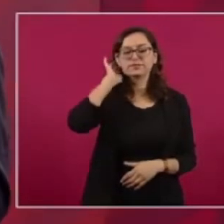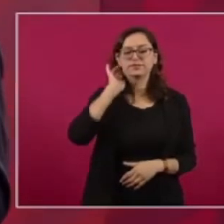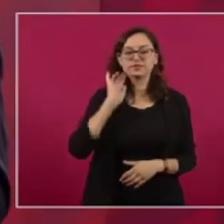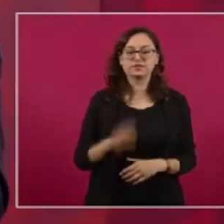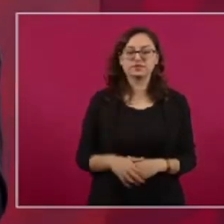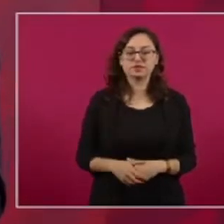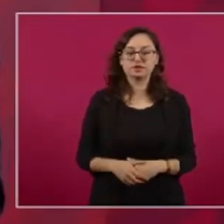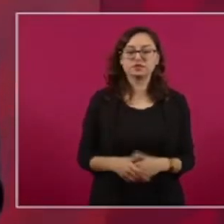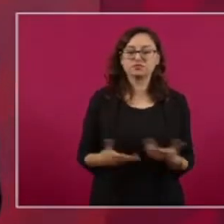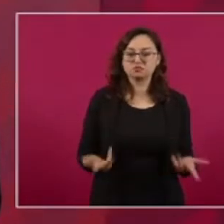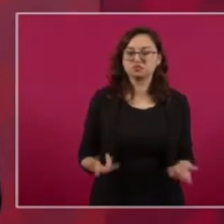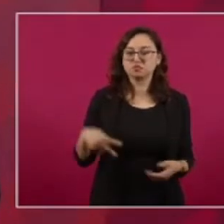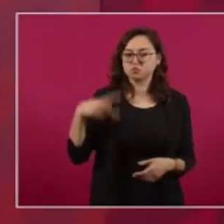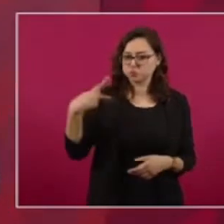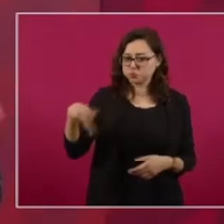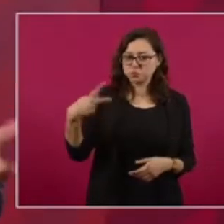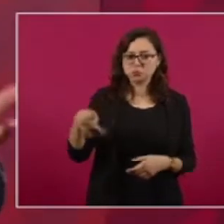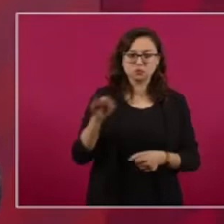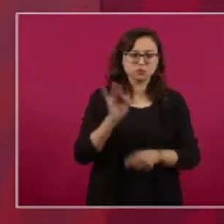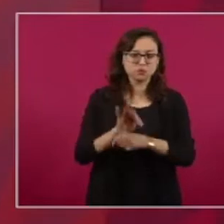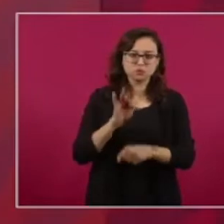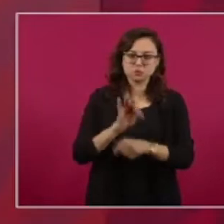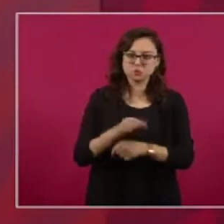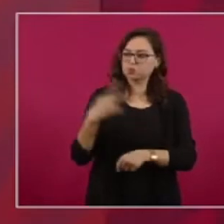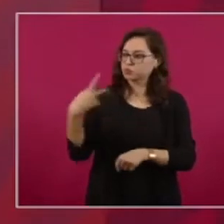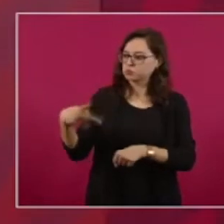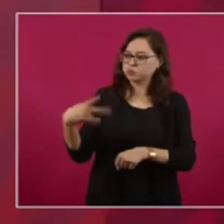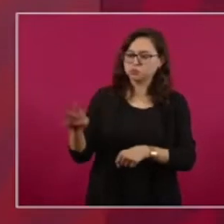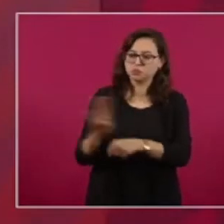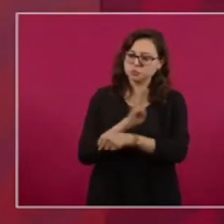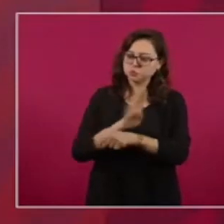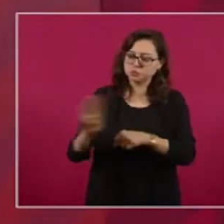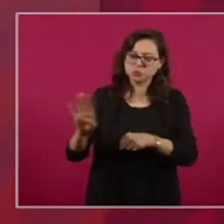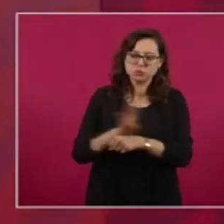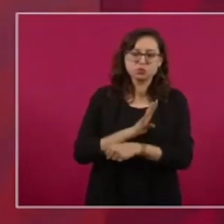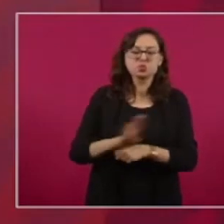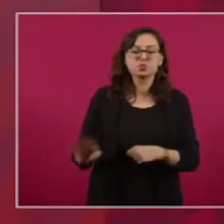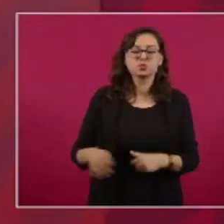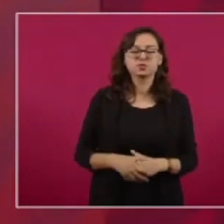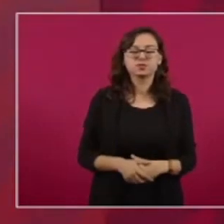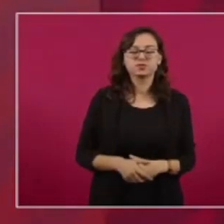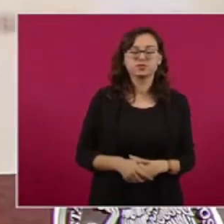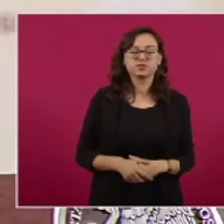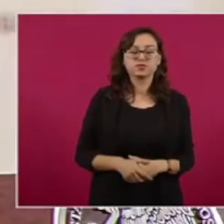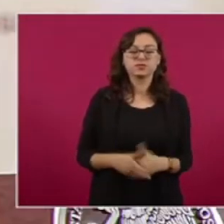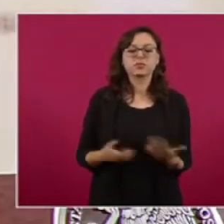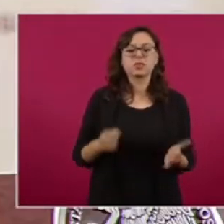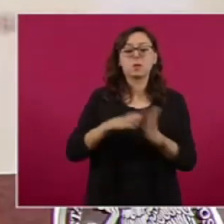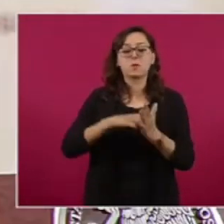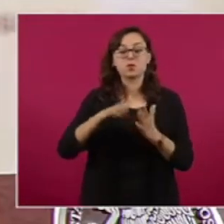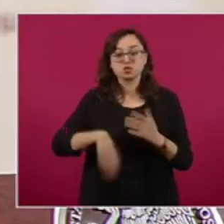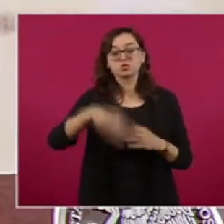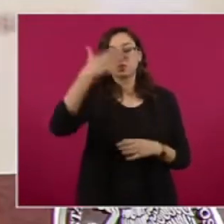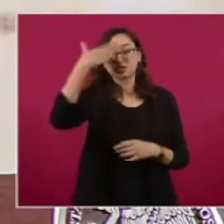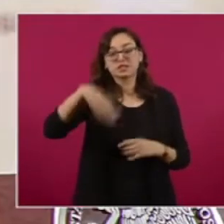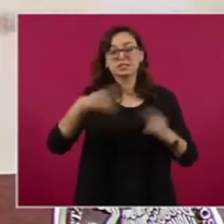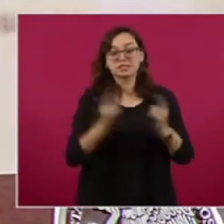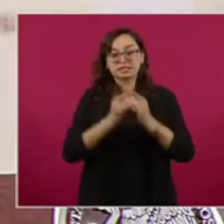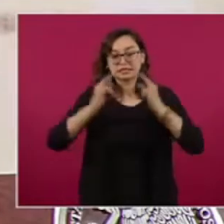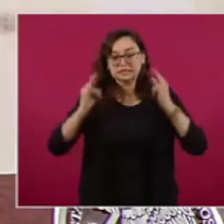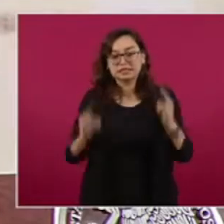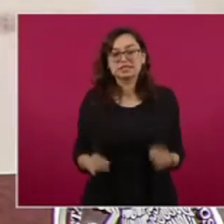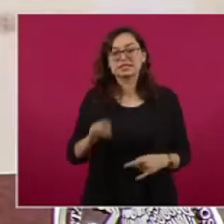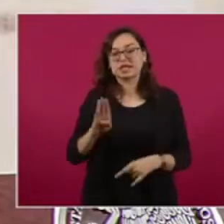los protejan, los cuiden y se beneficien. Es como el tianguis del bienestar, ya les vamos a